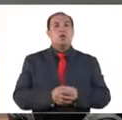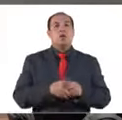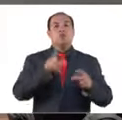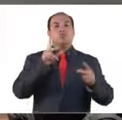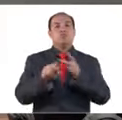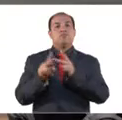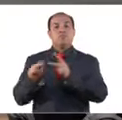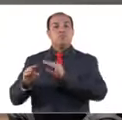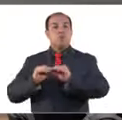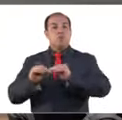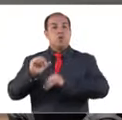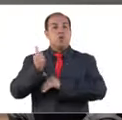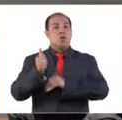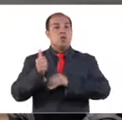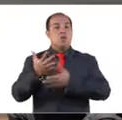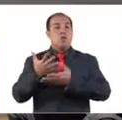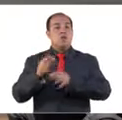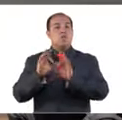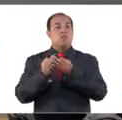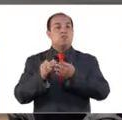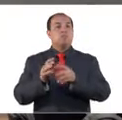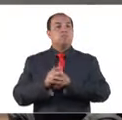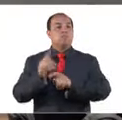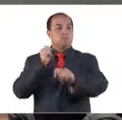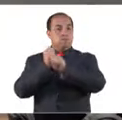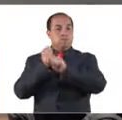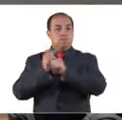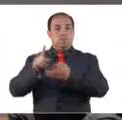de otros medios de transporte en la zona?